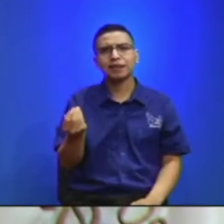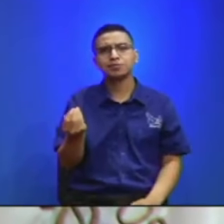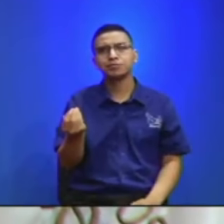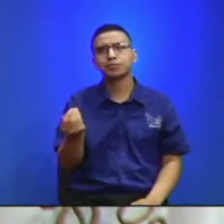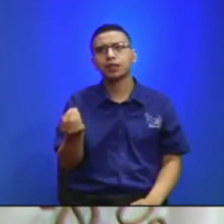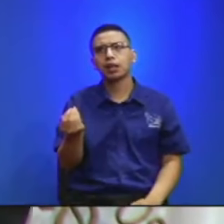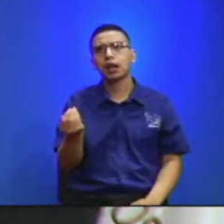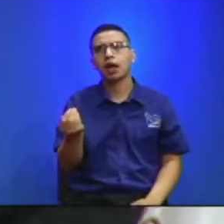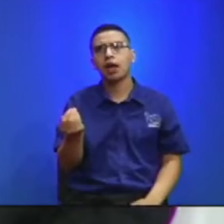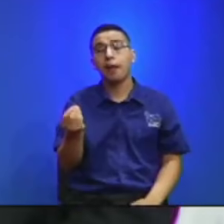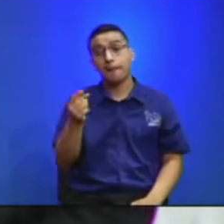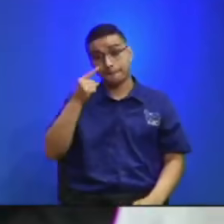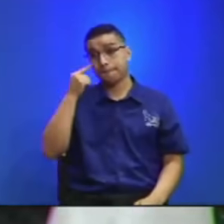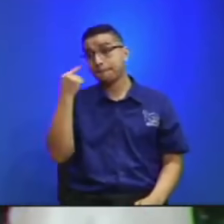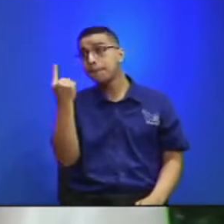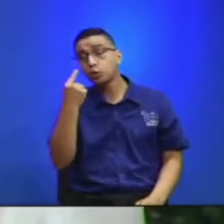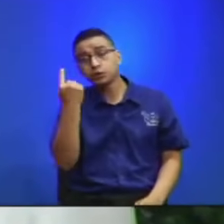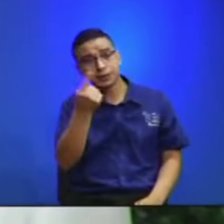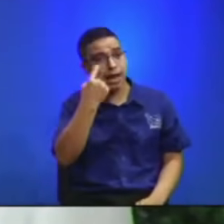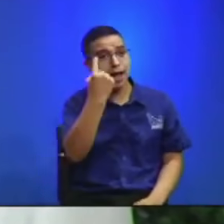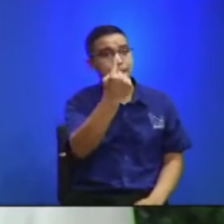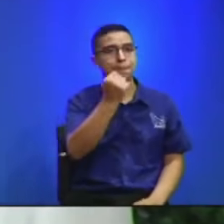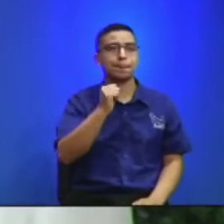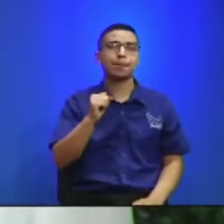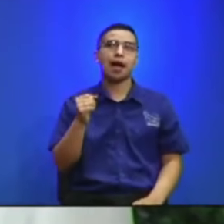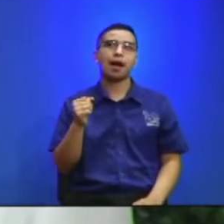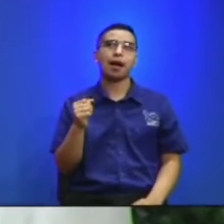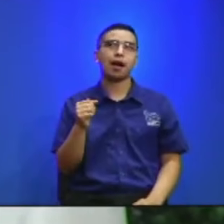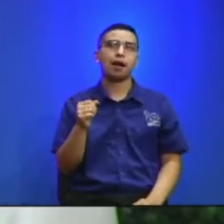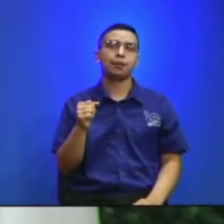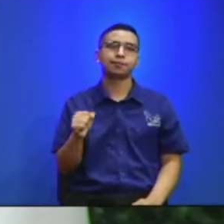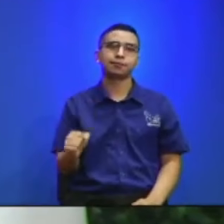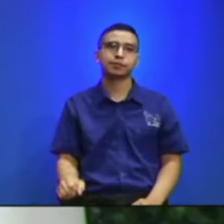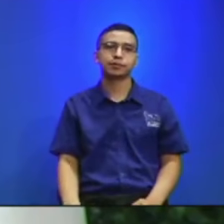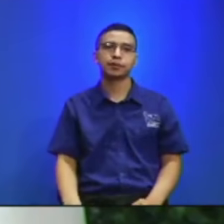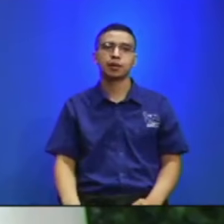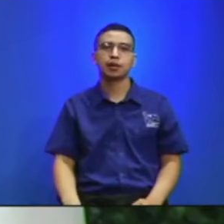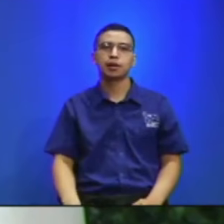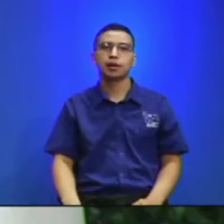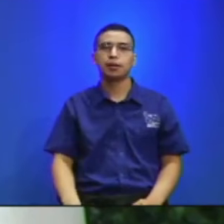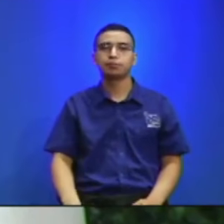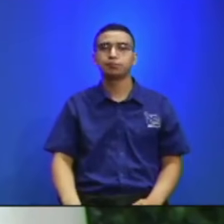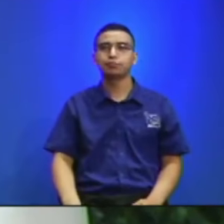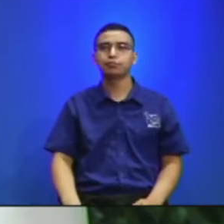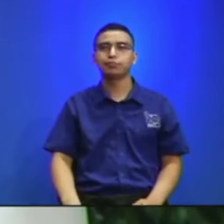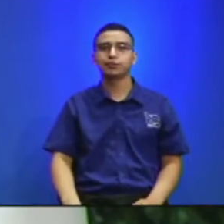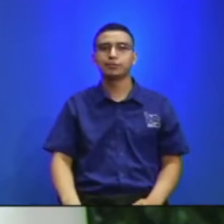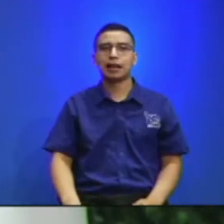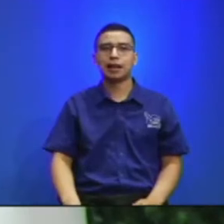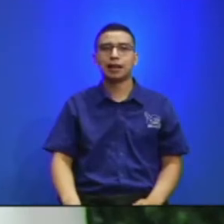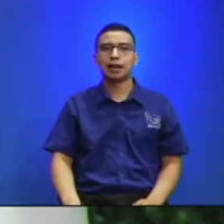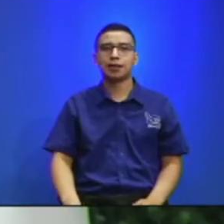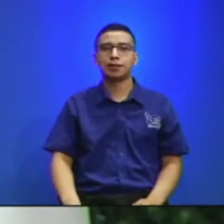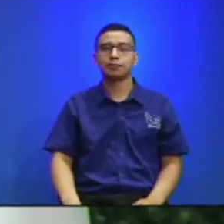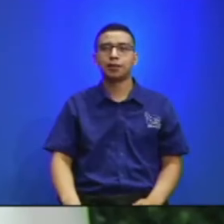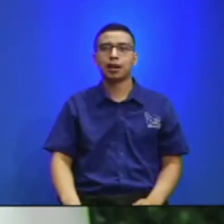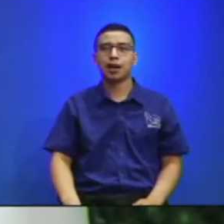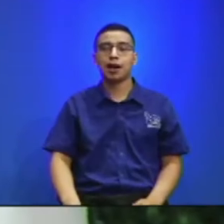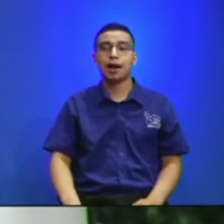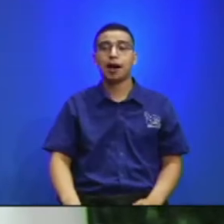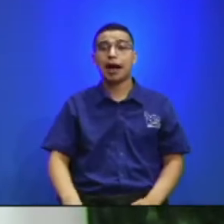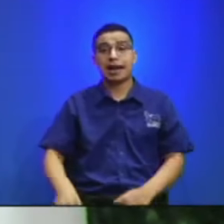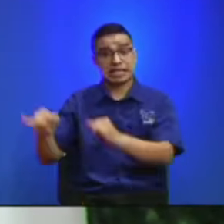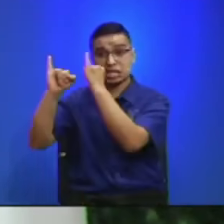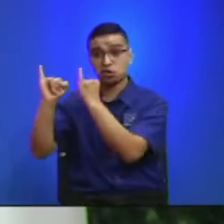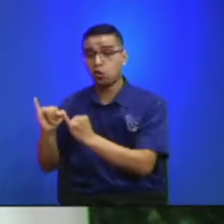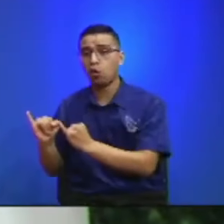busca a los nigromantes porque busca a los adivinos la voy a